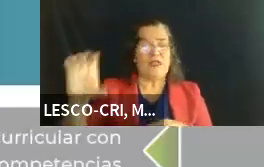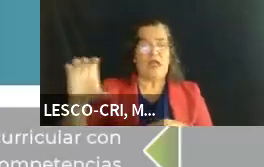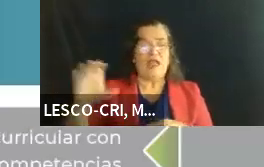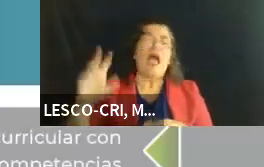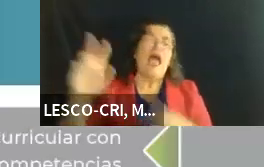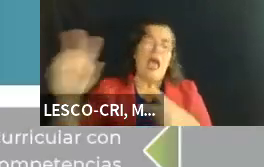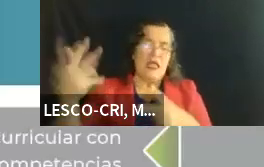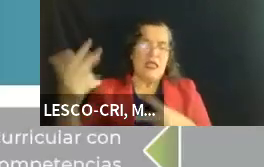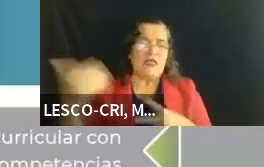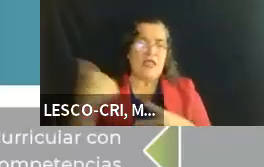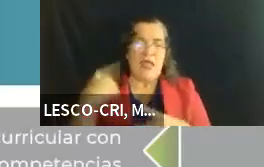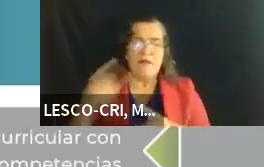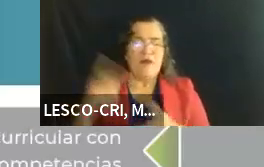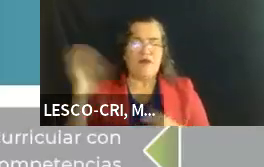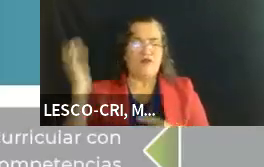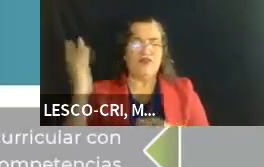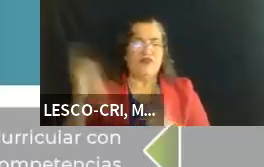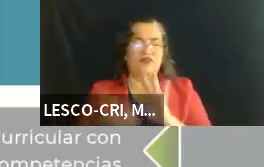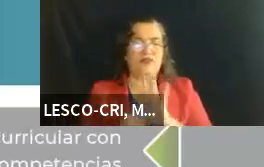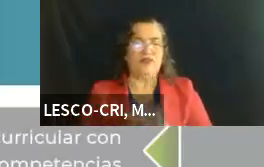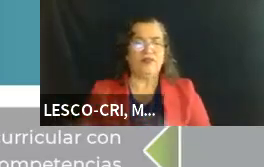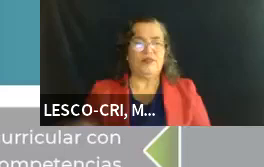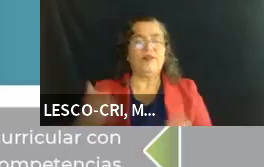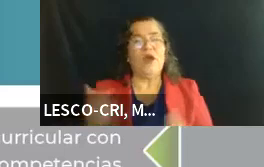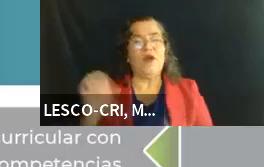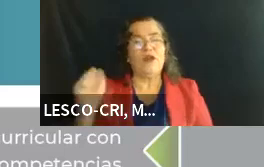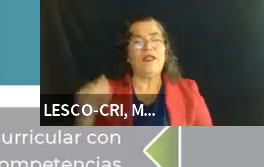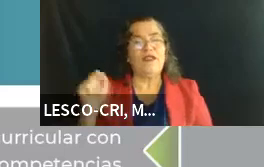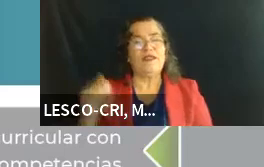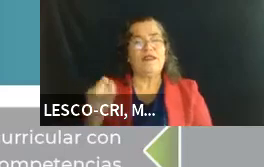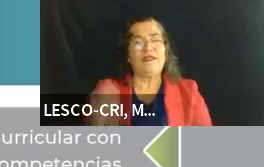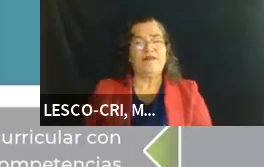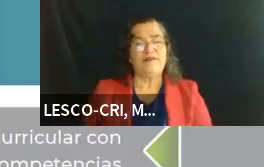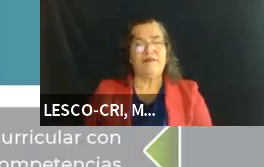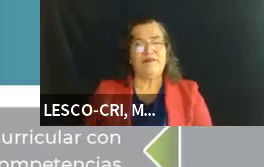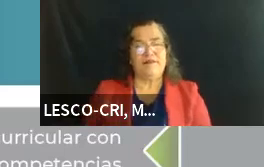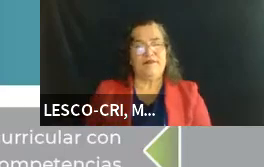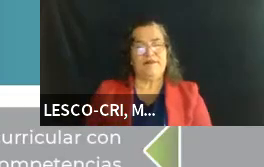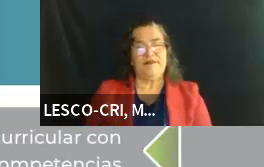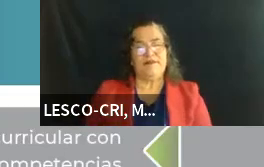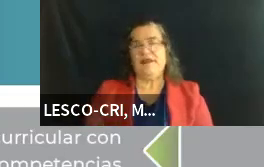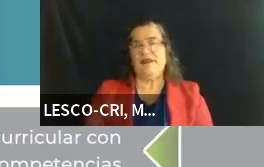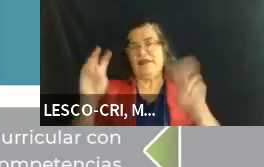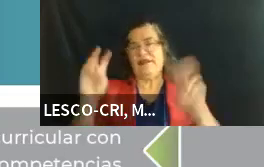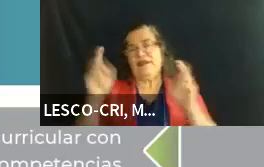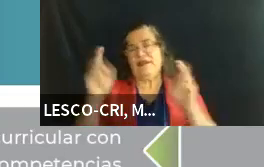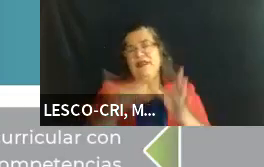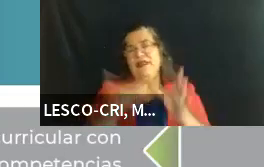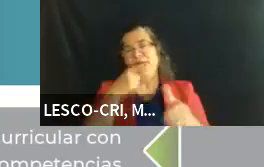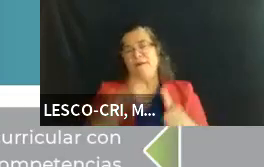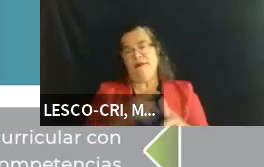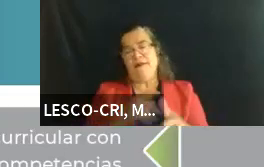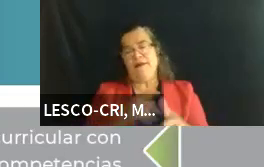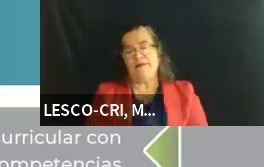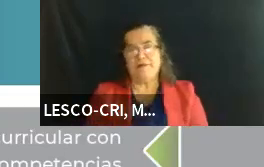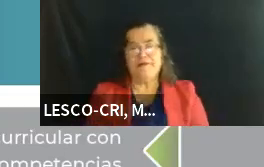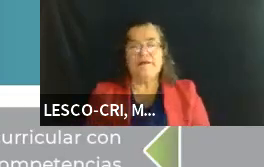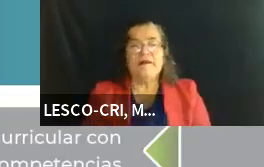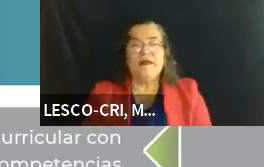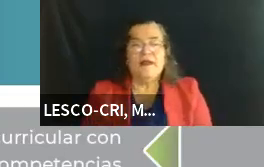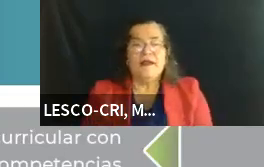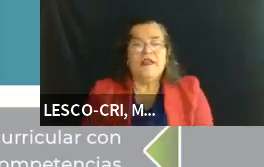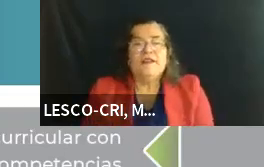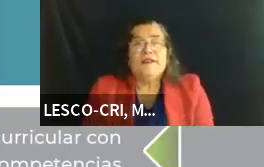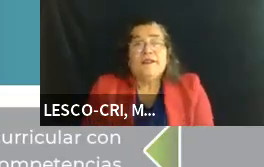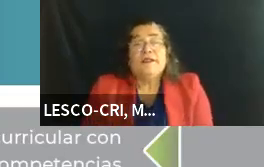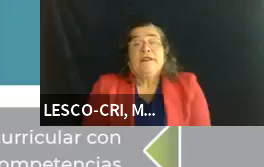esta presentación. Y ahora sí vamos a entrar en el tema principal, donde me voy a detener un poco más, que es este problema de la inflación